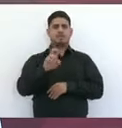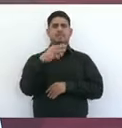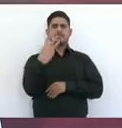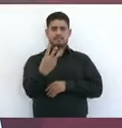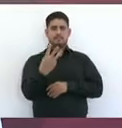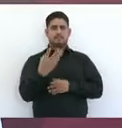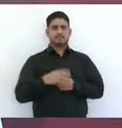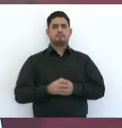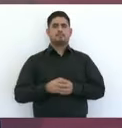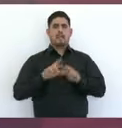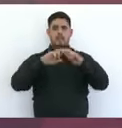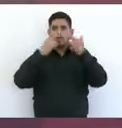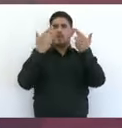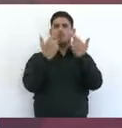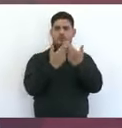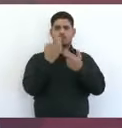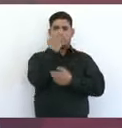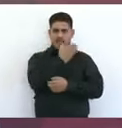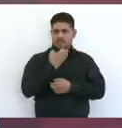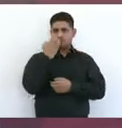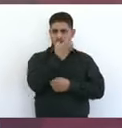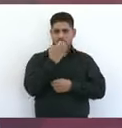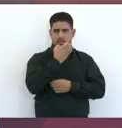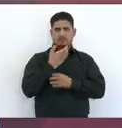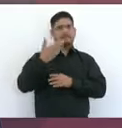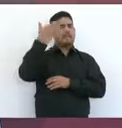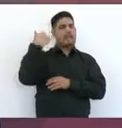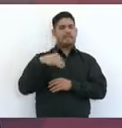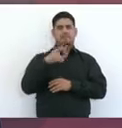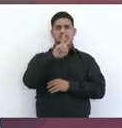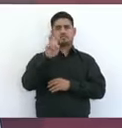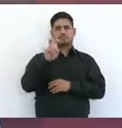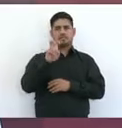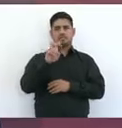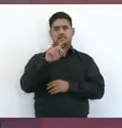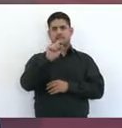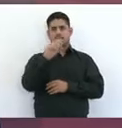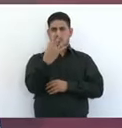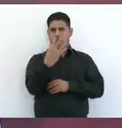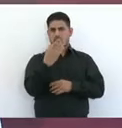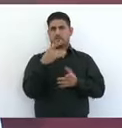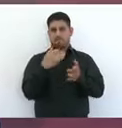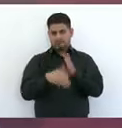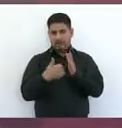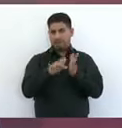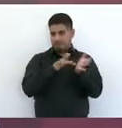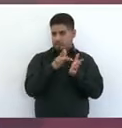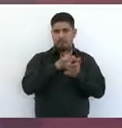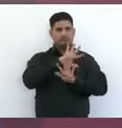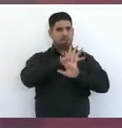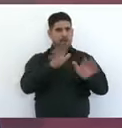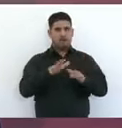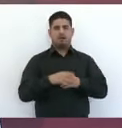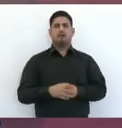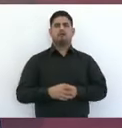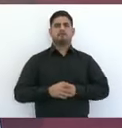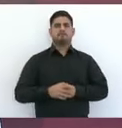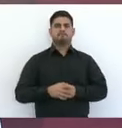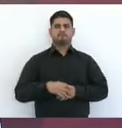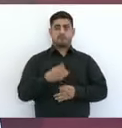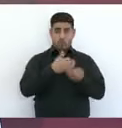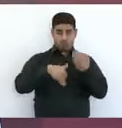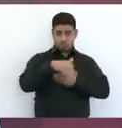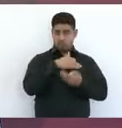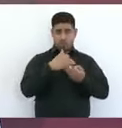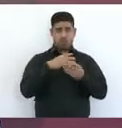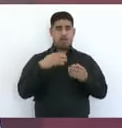asambleas escolares de las 224 que quedaban pendientes por recibir apoyos, para que todos los planteles de los